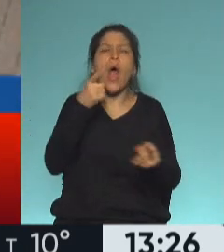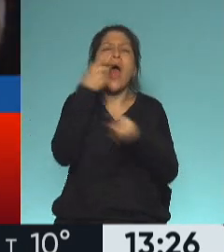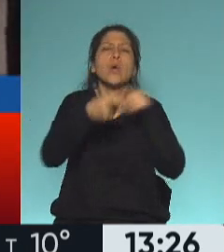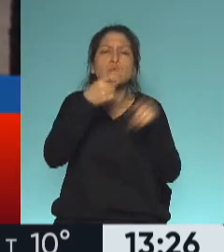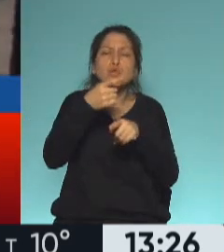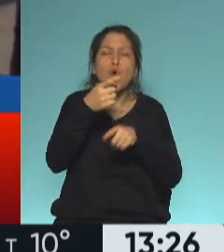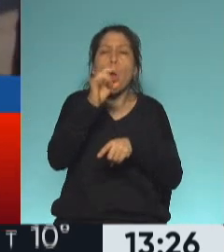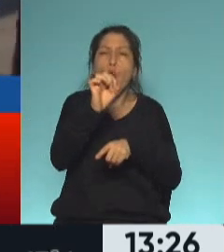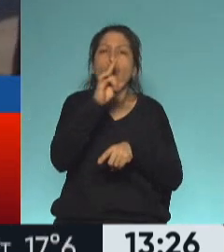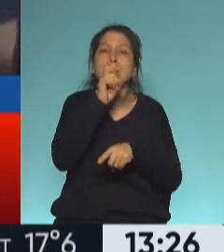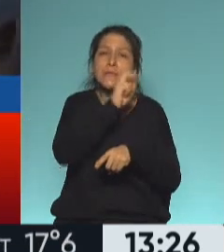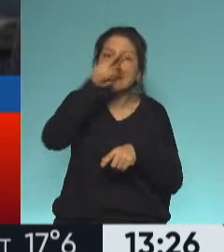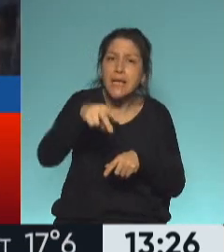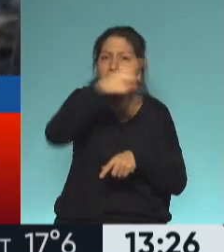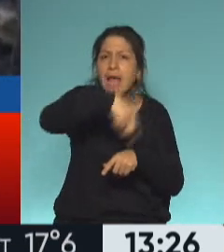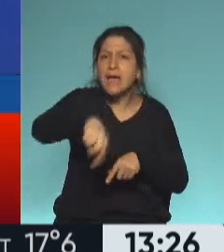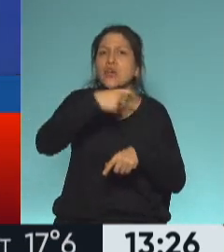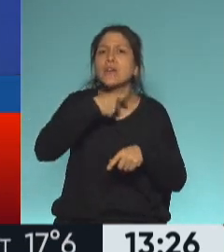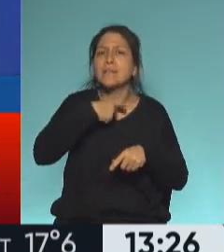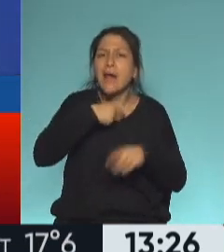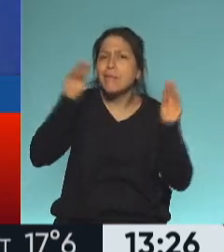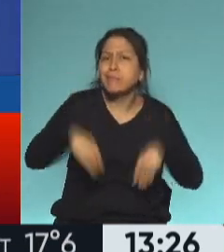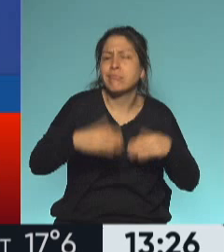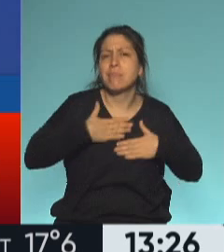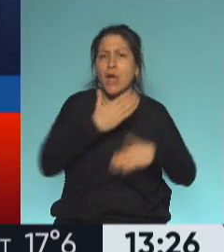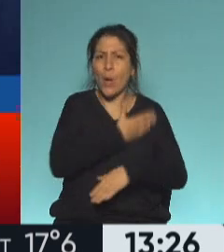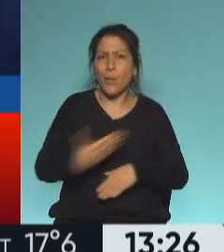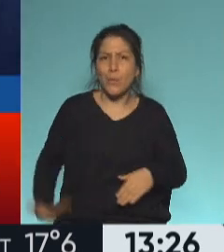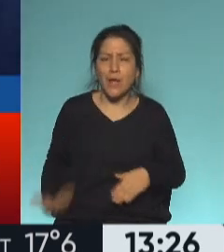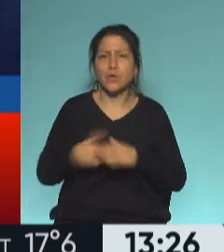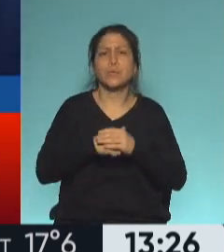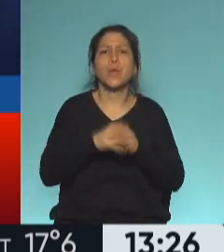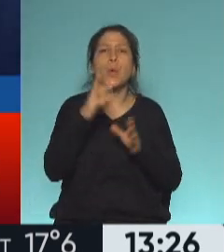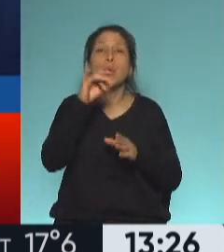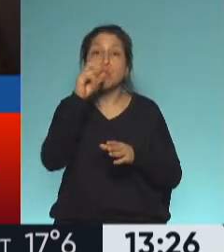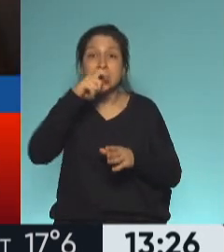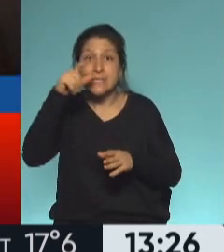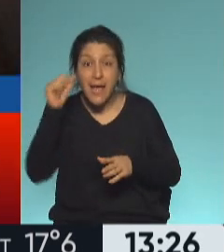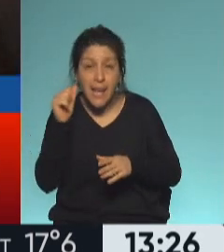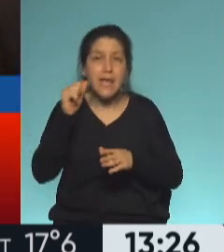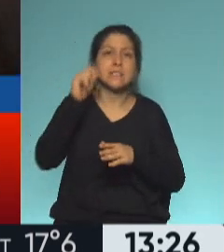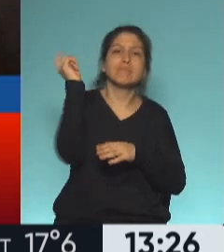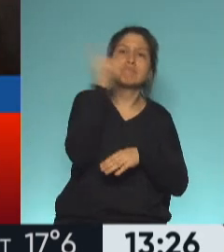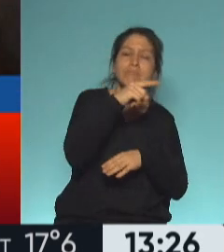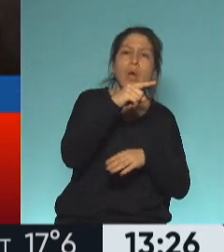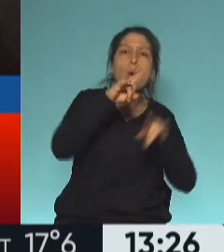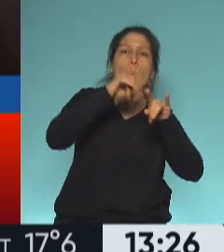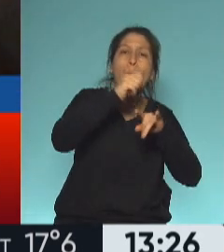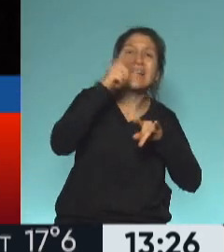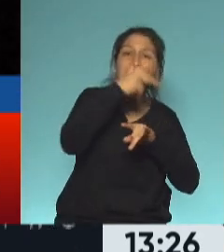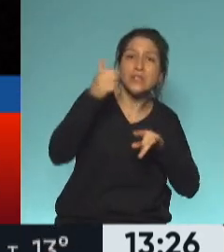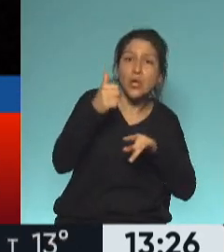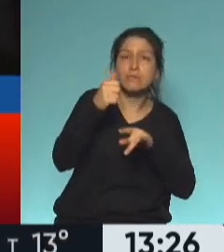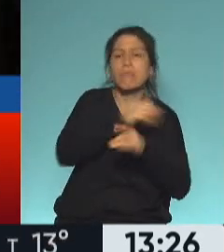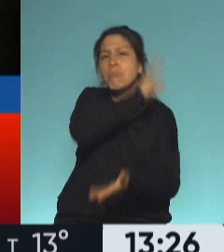de las protestas con el objetivo de derribarlo. Tanto Bruselas como Washington impusieron sanciones a Minsk a raíz de estas